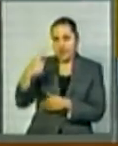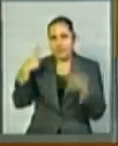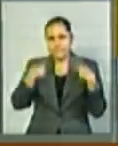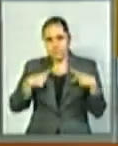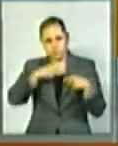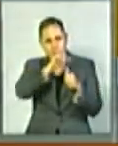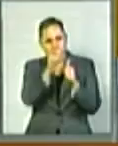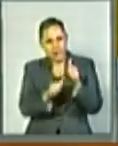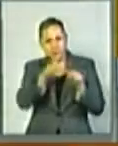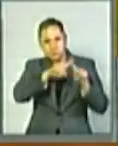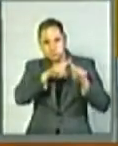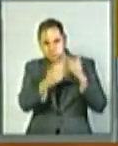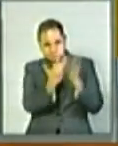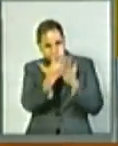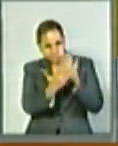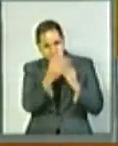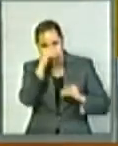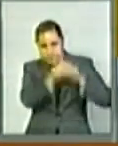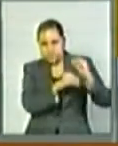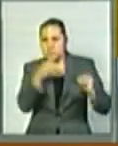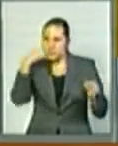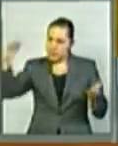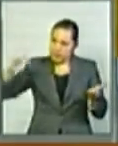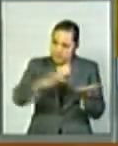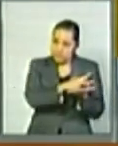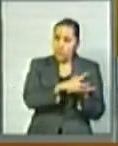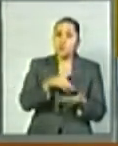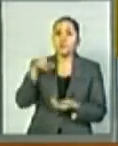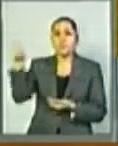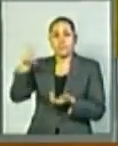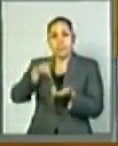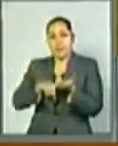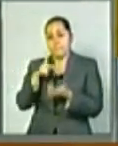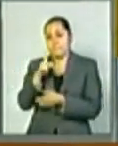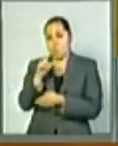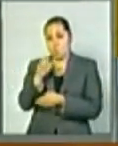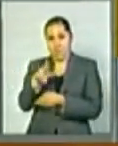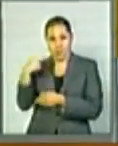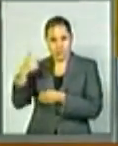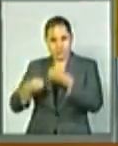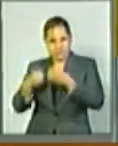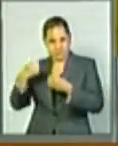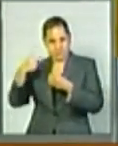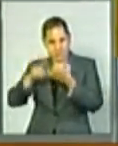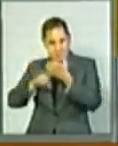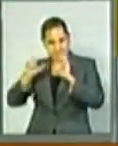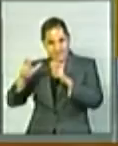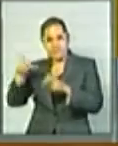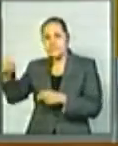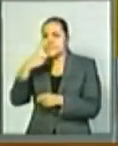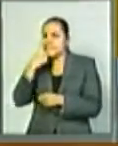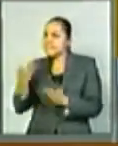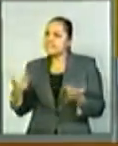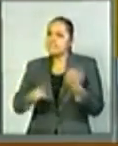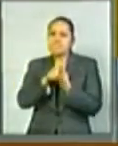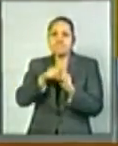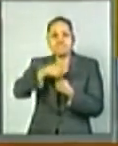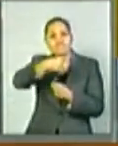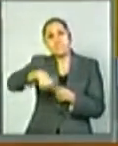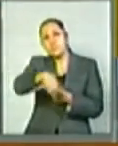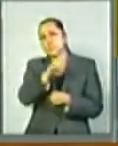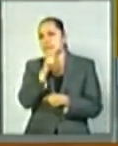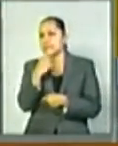embargo, el procurador de Chiapas, Raciel López, informó que el fondo del problema fue político. De acuerdo con